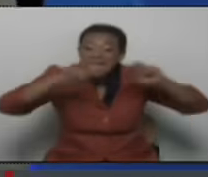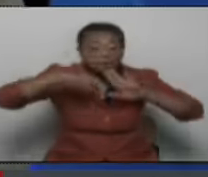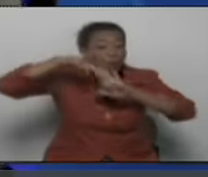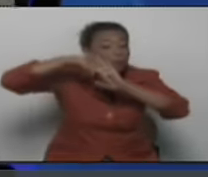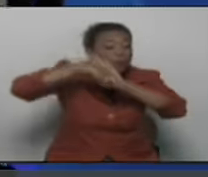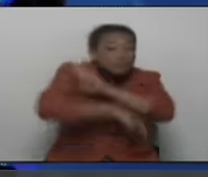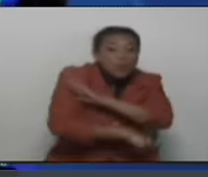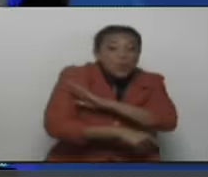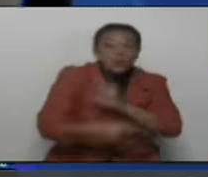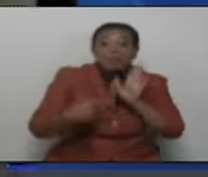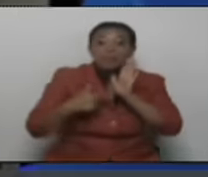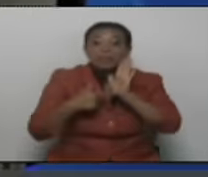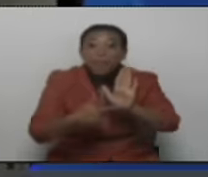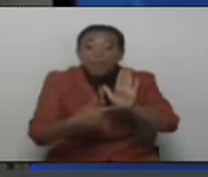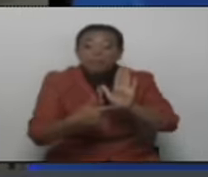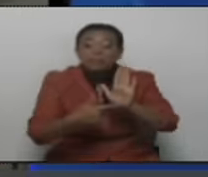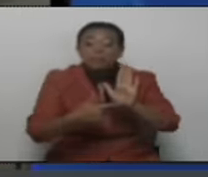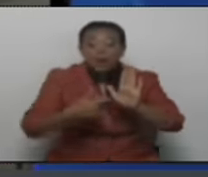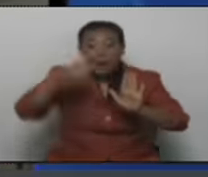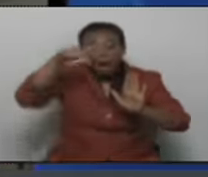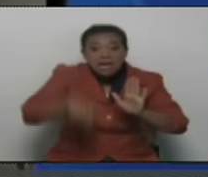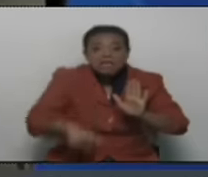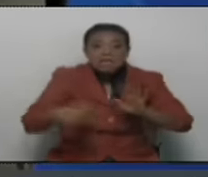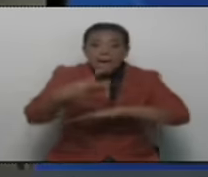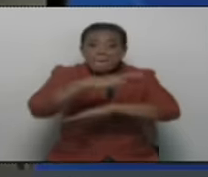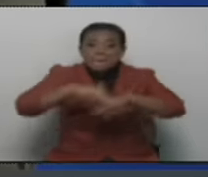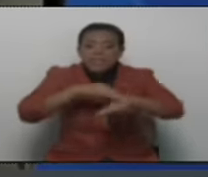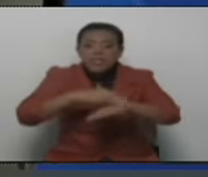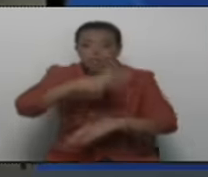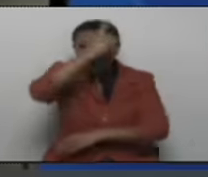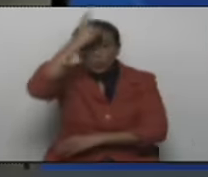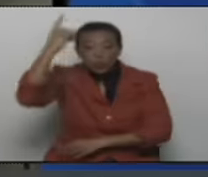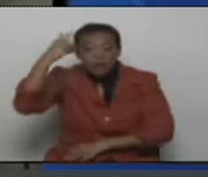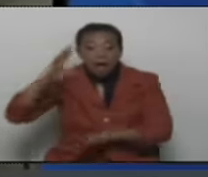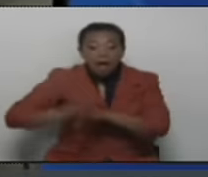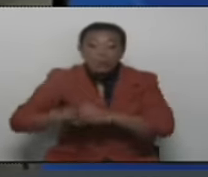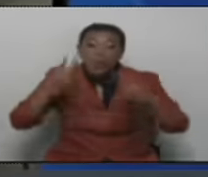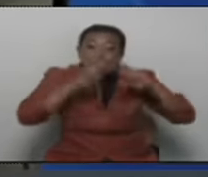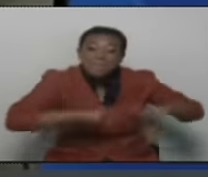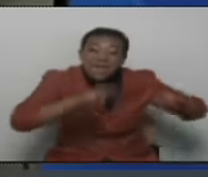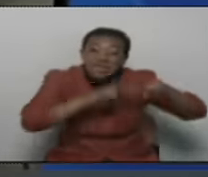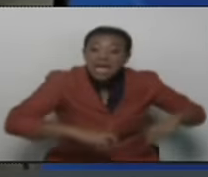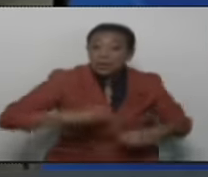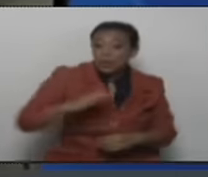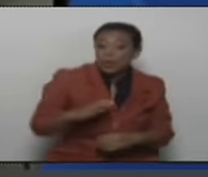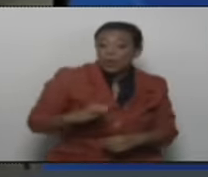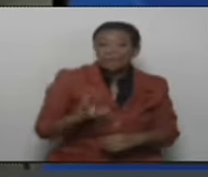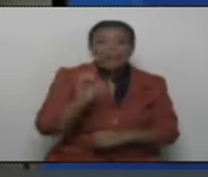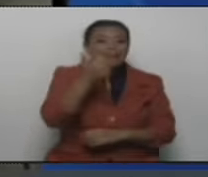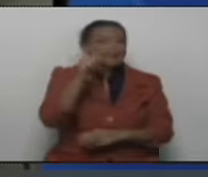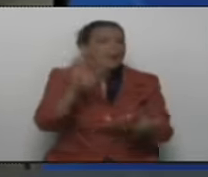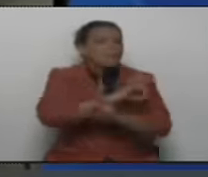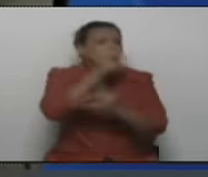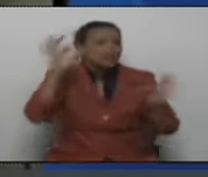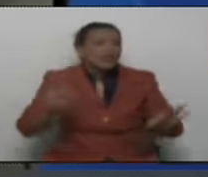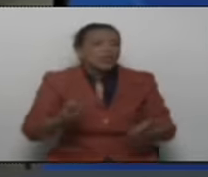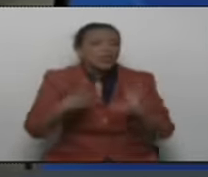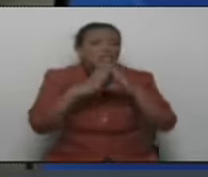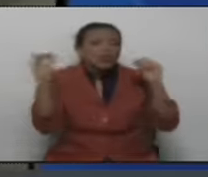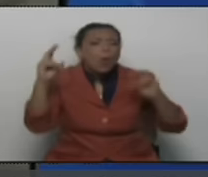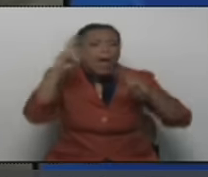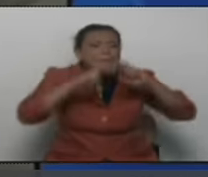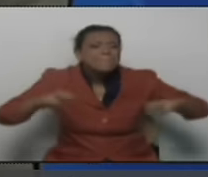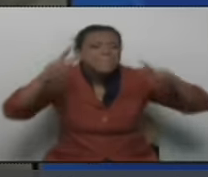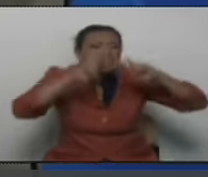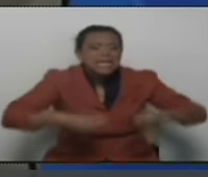Lo que ha mostrado el ministro Diosdado Cabello no es ni el 10% de la